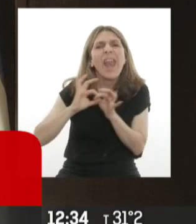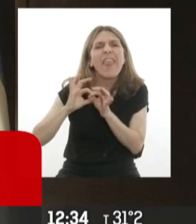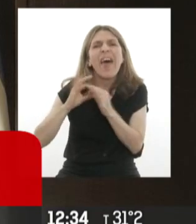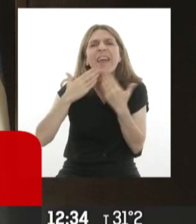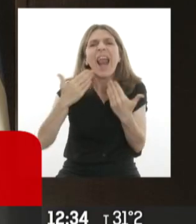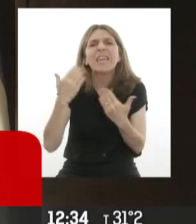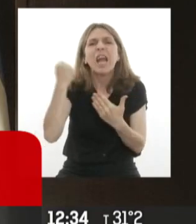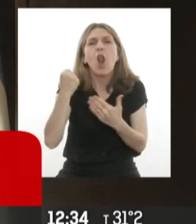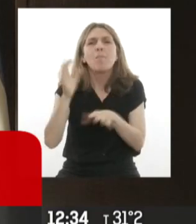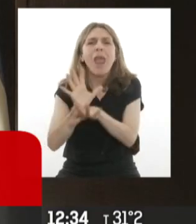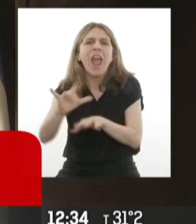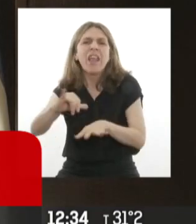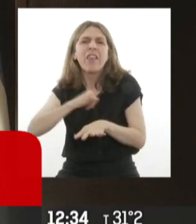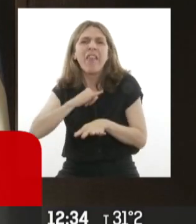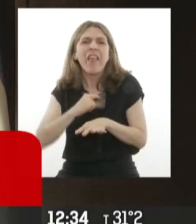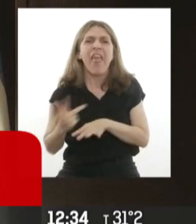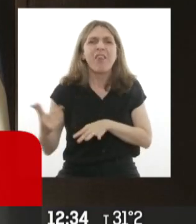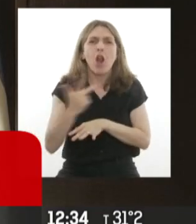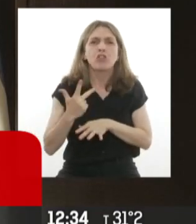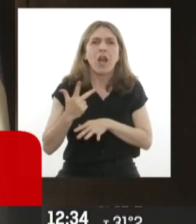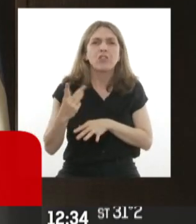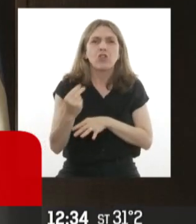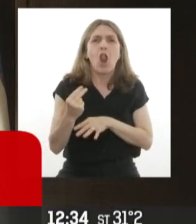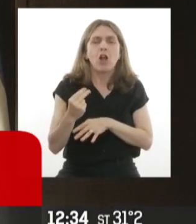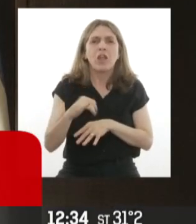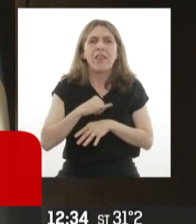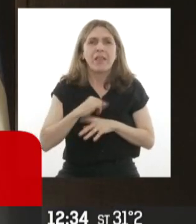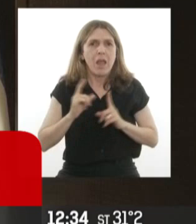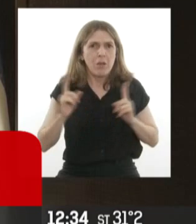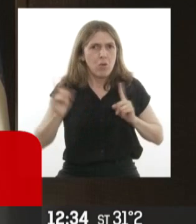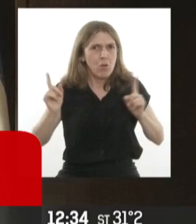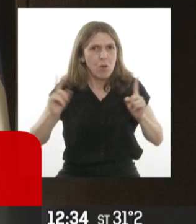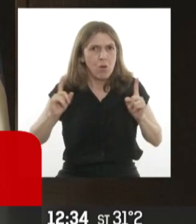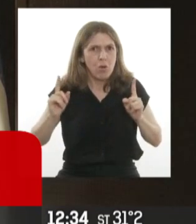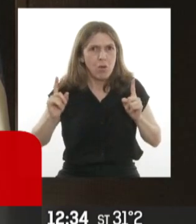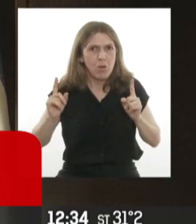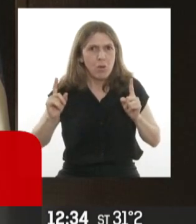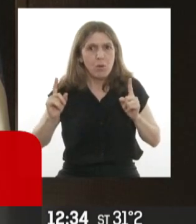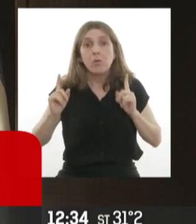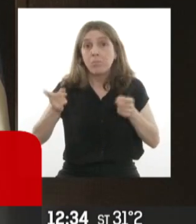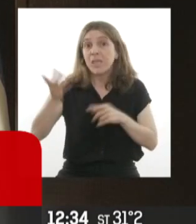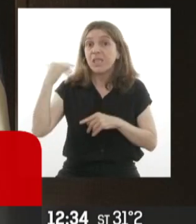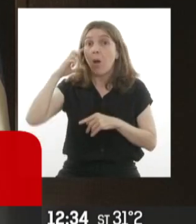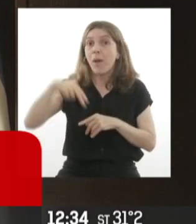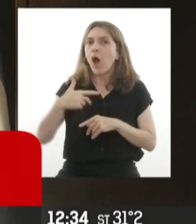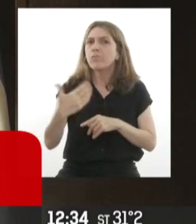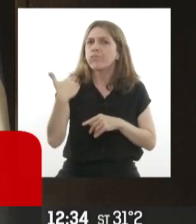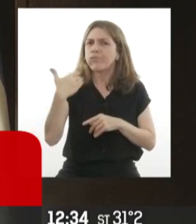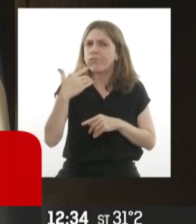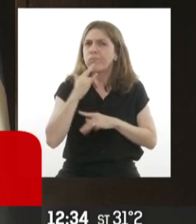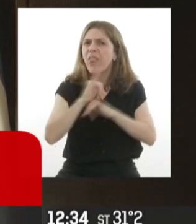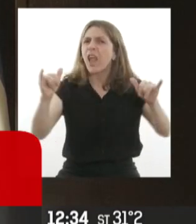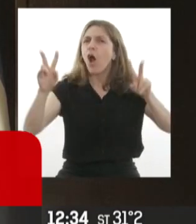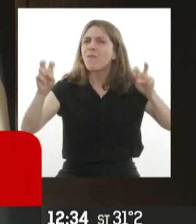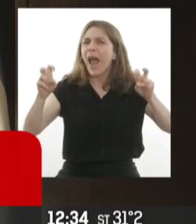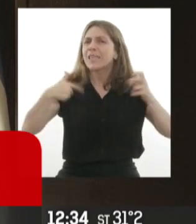entidad como para encarar el futuro que se veía. En ese discurso dijo la famosa frase que muchas